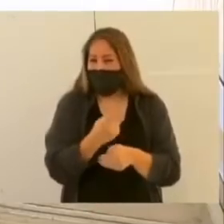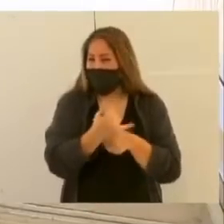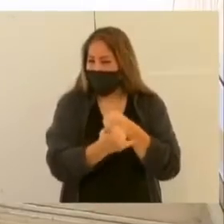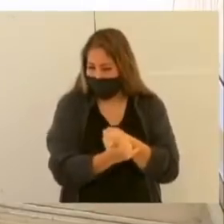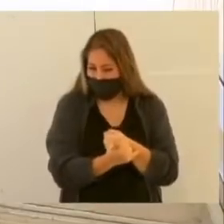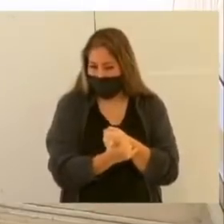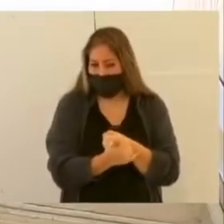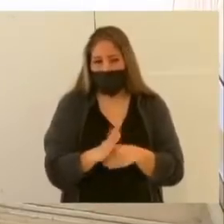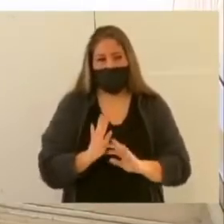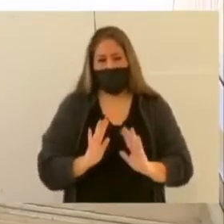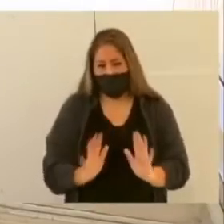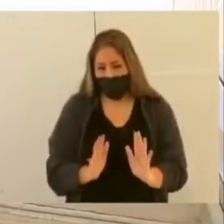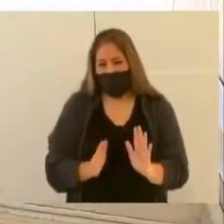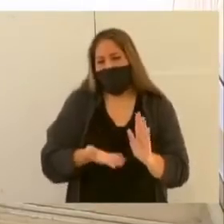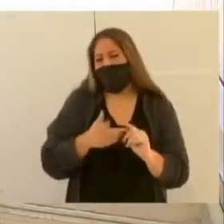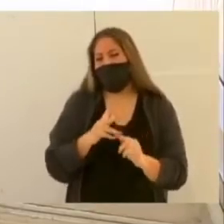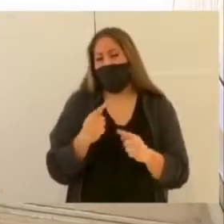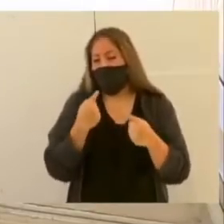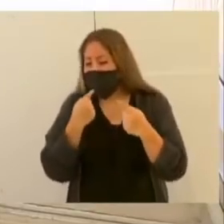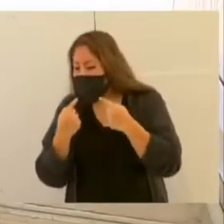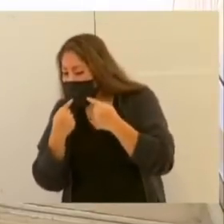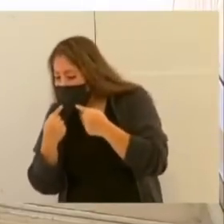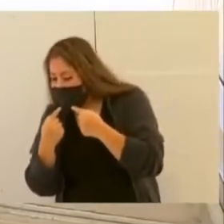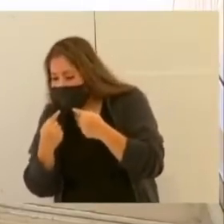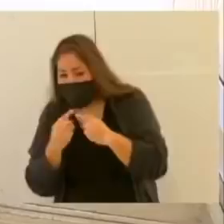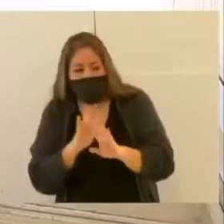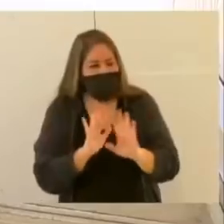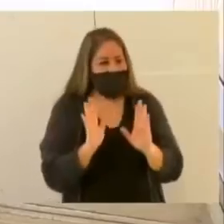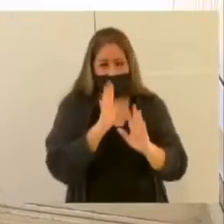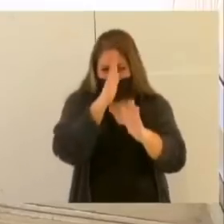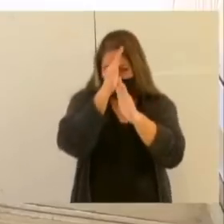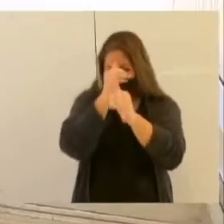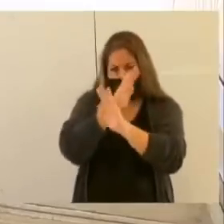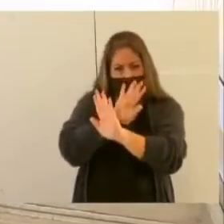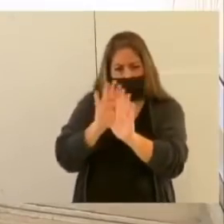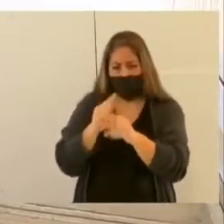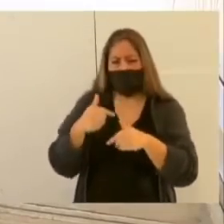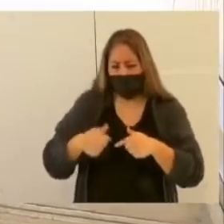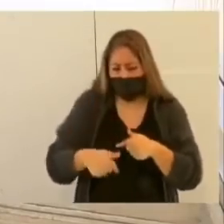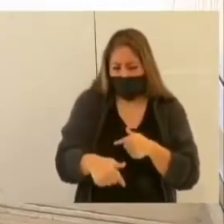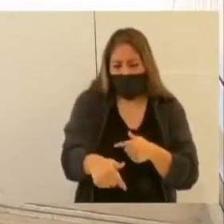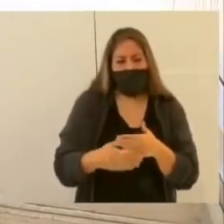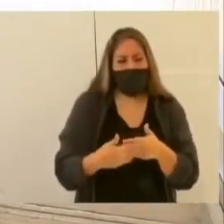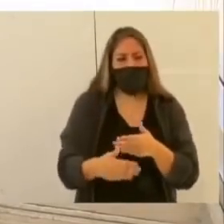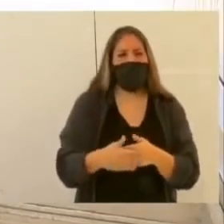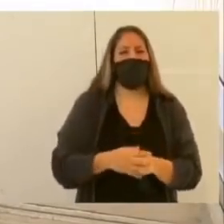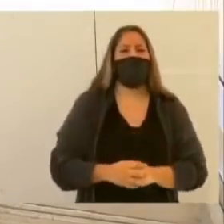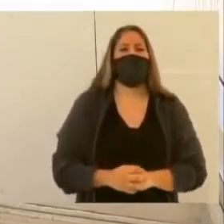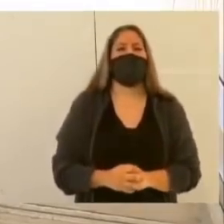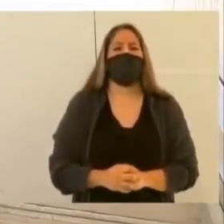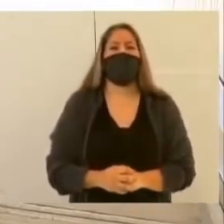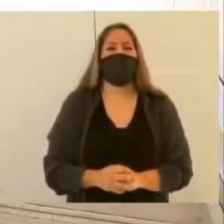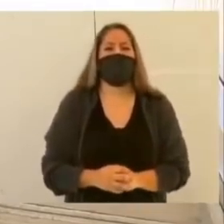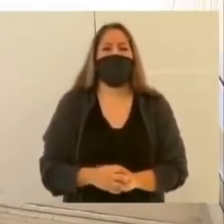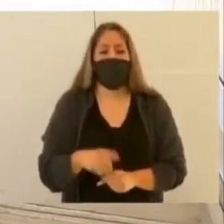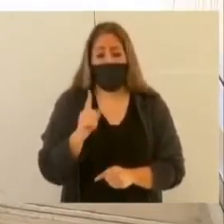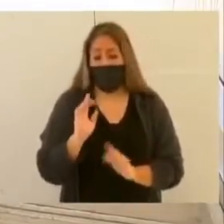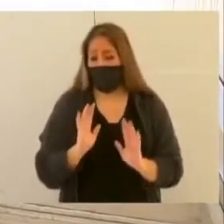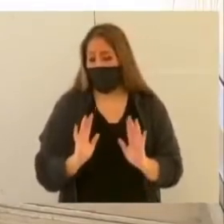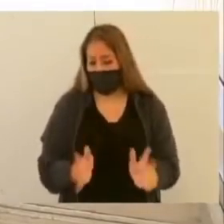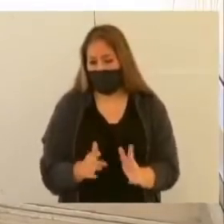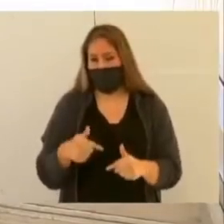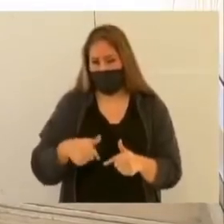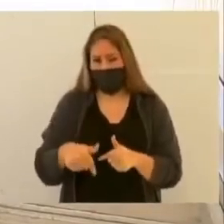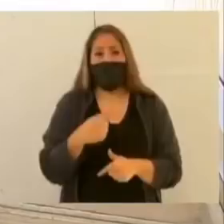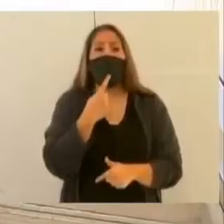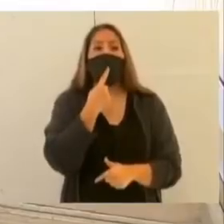la etapa constructiva. Consideramos que esta es la etapa que se va a iniciar, la que está en